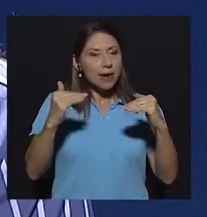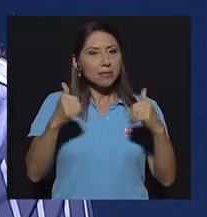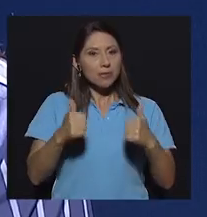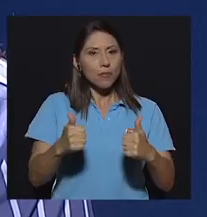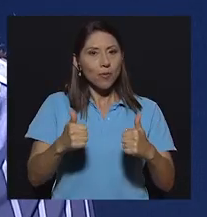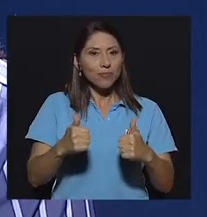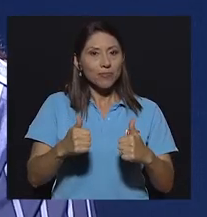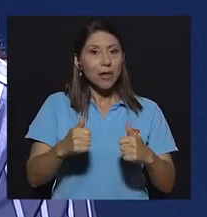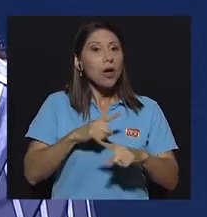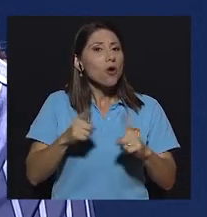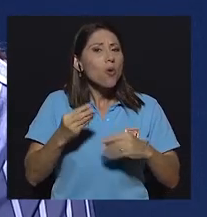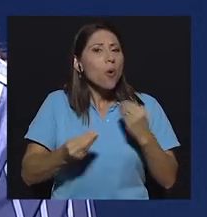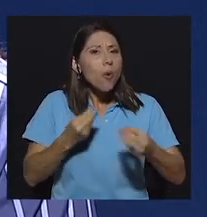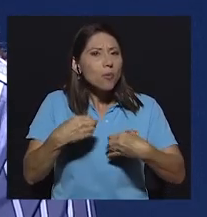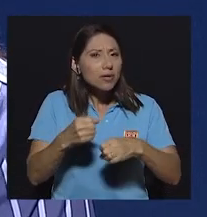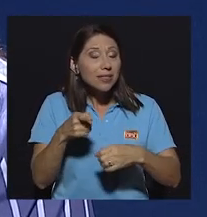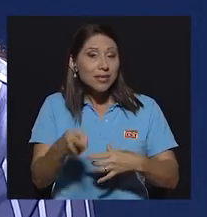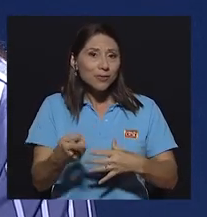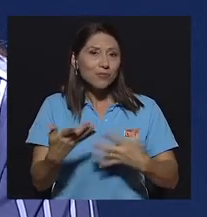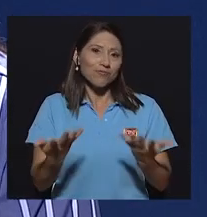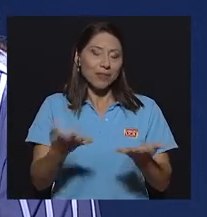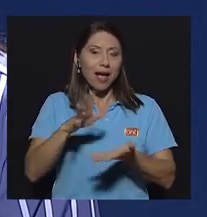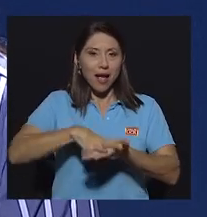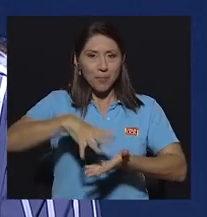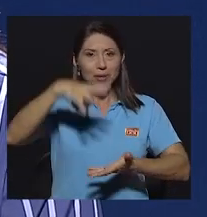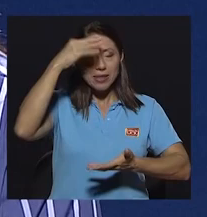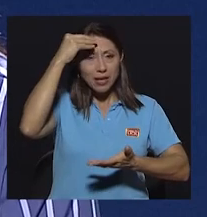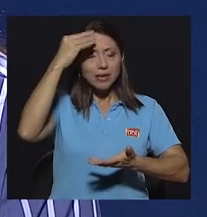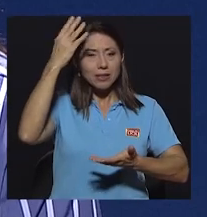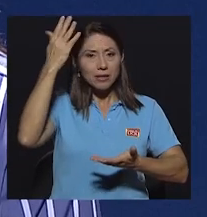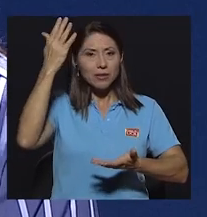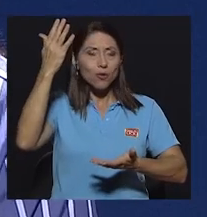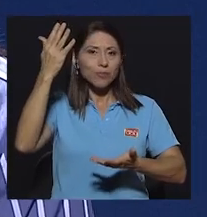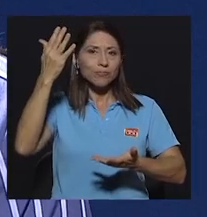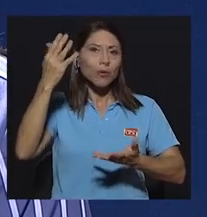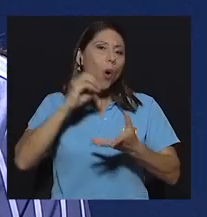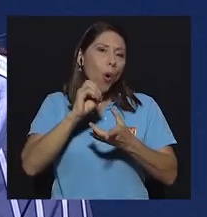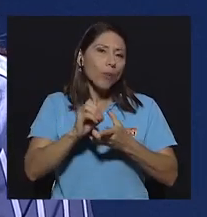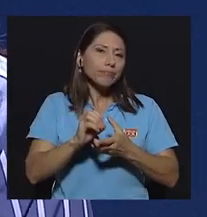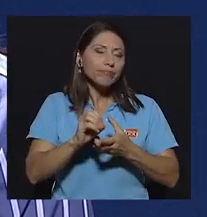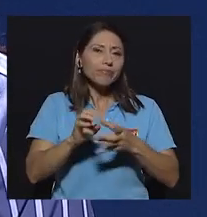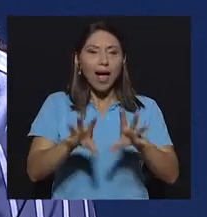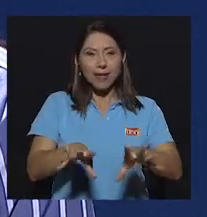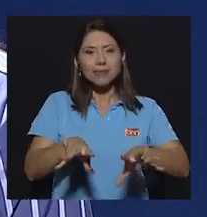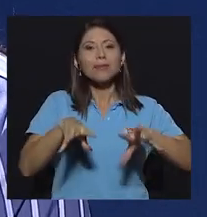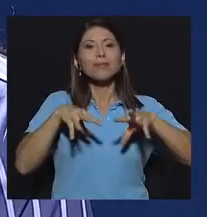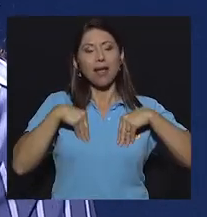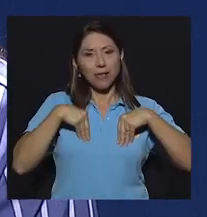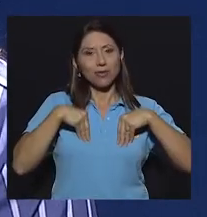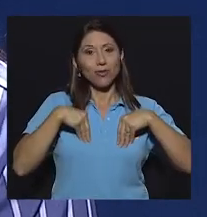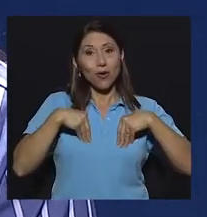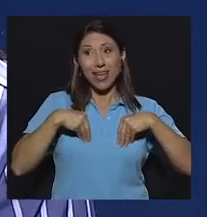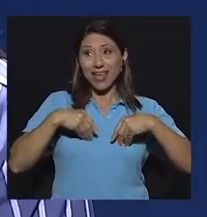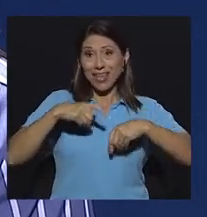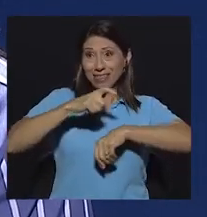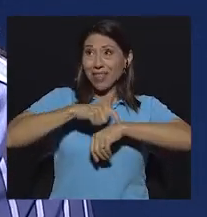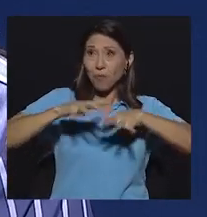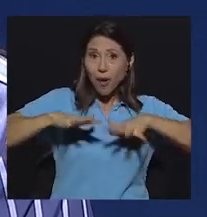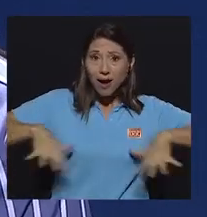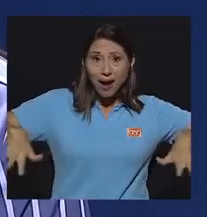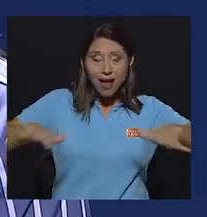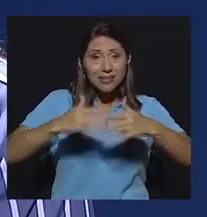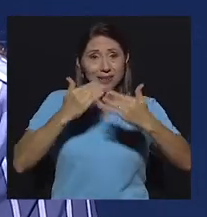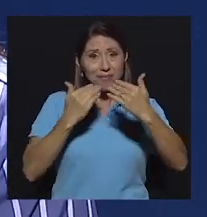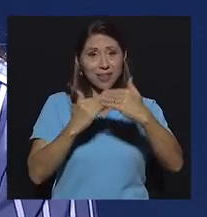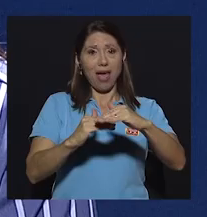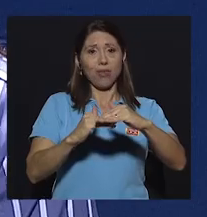es aprendiendo, ¿verdad?, acerca del o aceptando el que nuestro tiempo acá es limitado y que la muerte